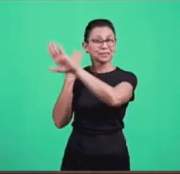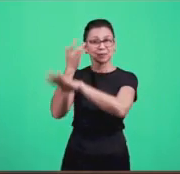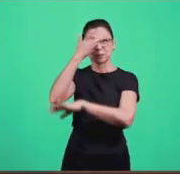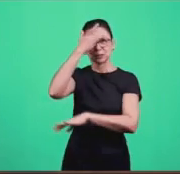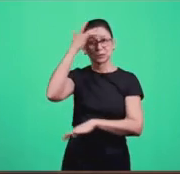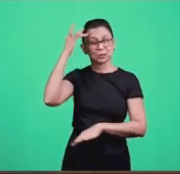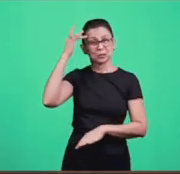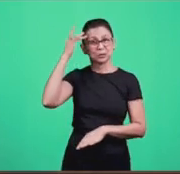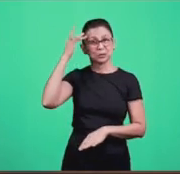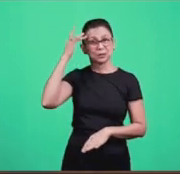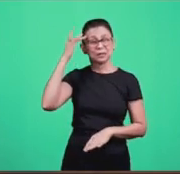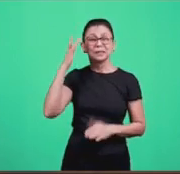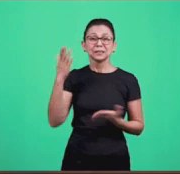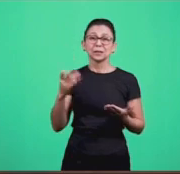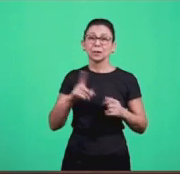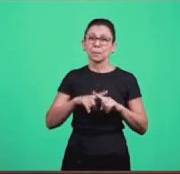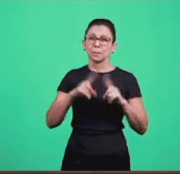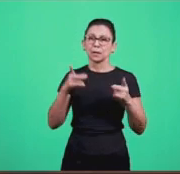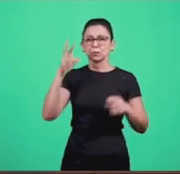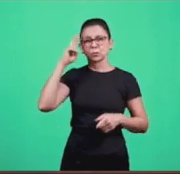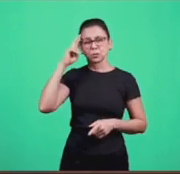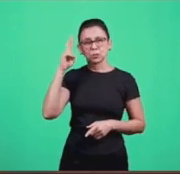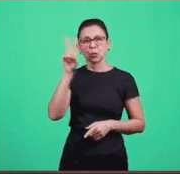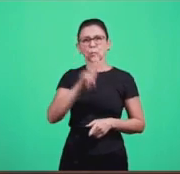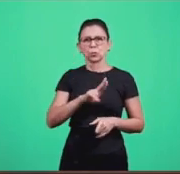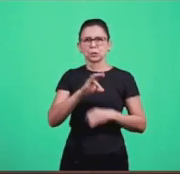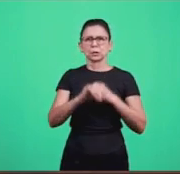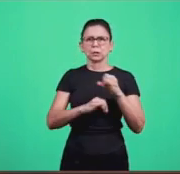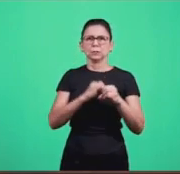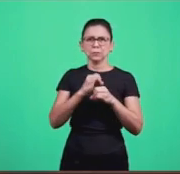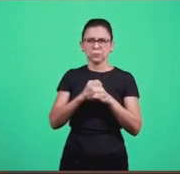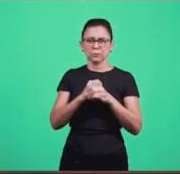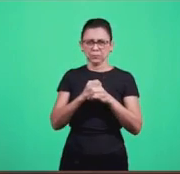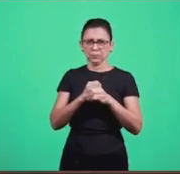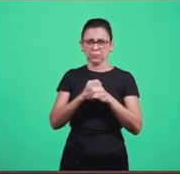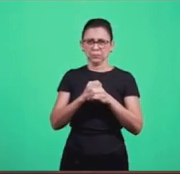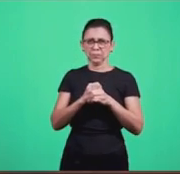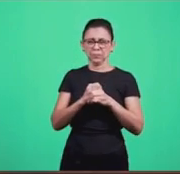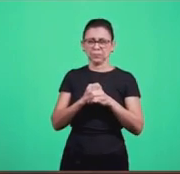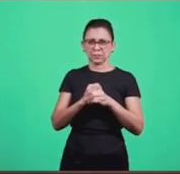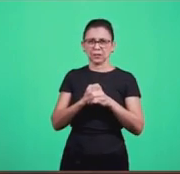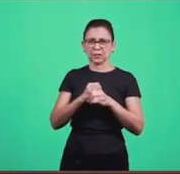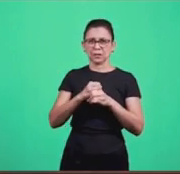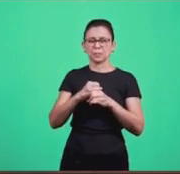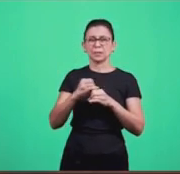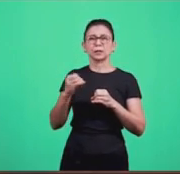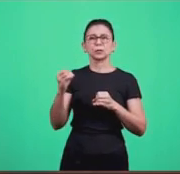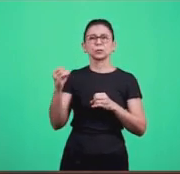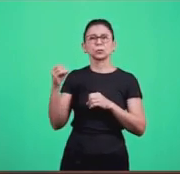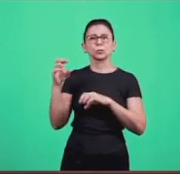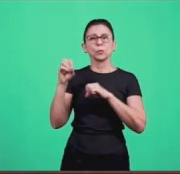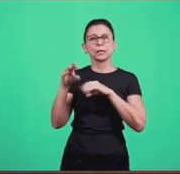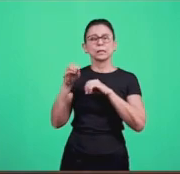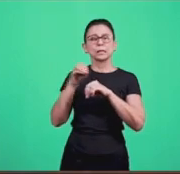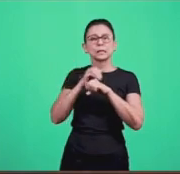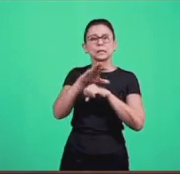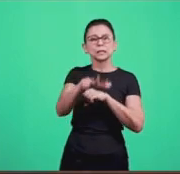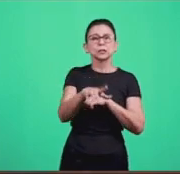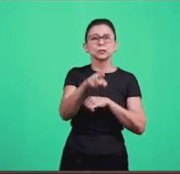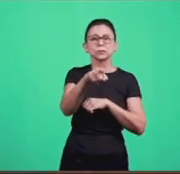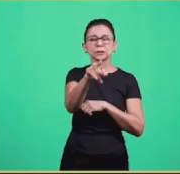pecado, nos aparta de la presencia del Señor. Pero miren, a través de este medio el Señor está trayendo vida a nuestro